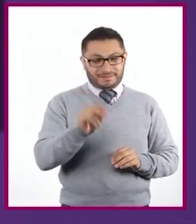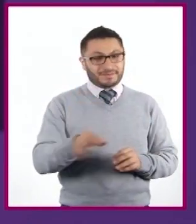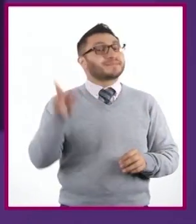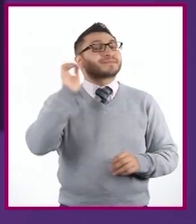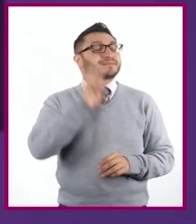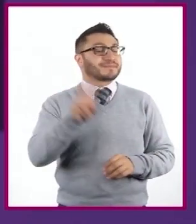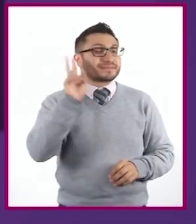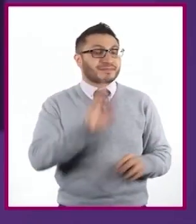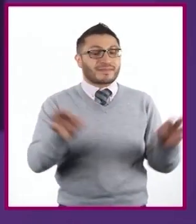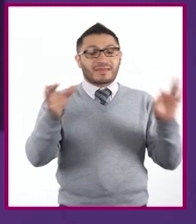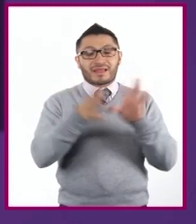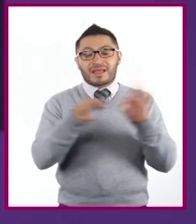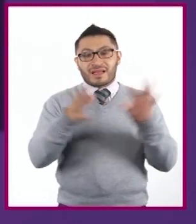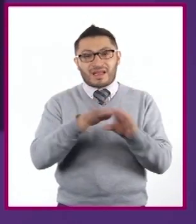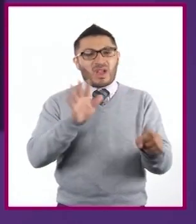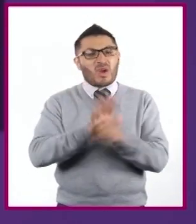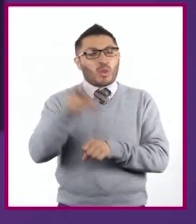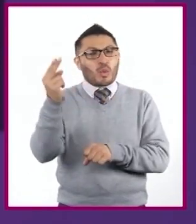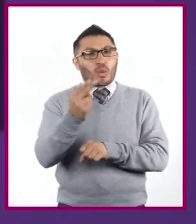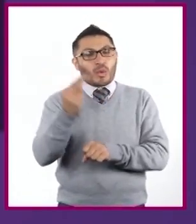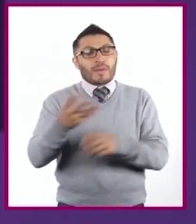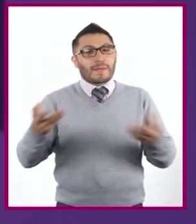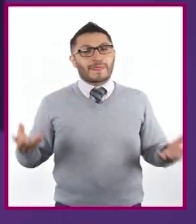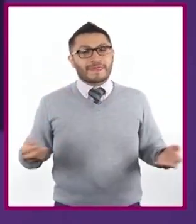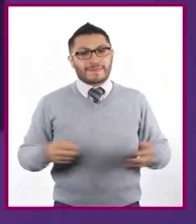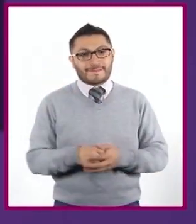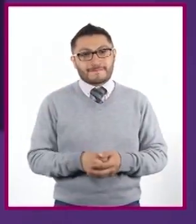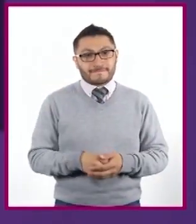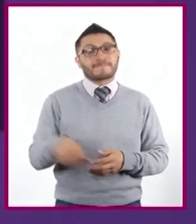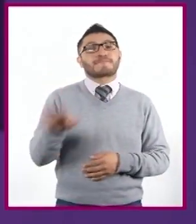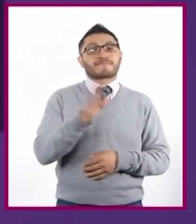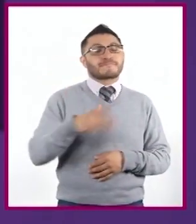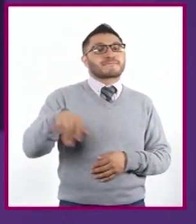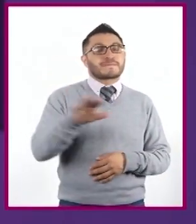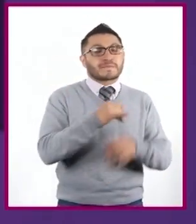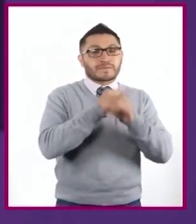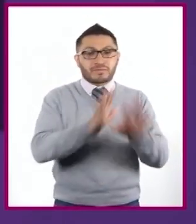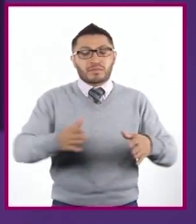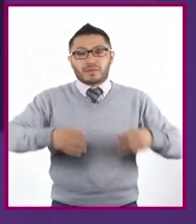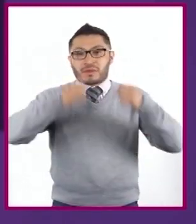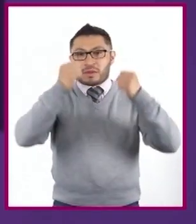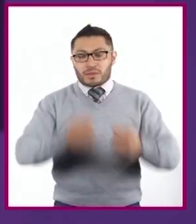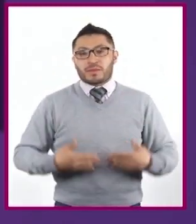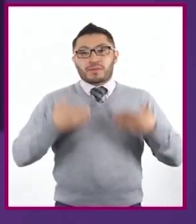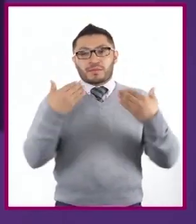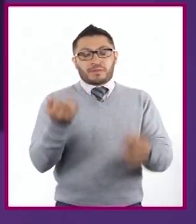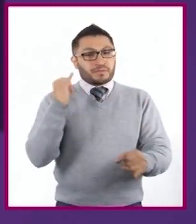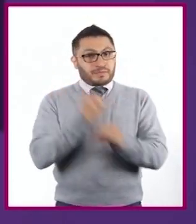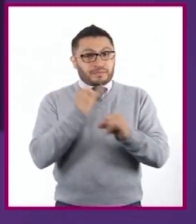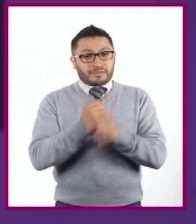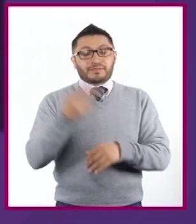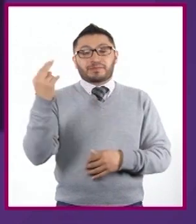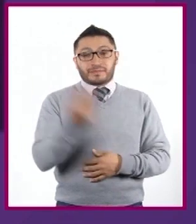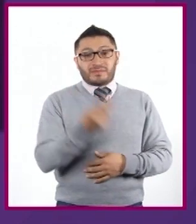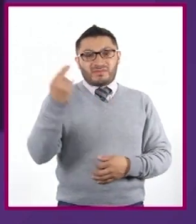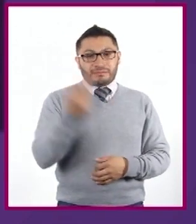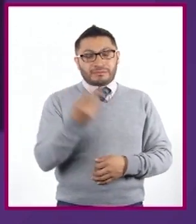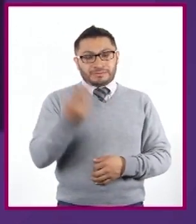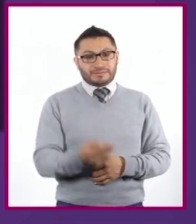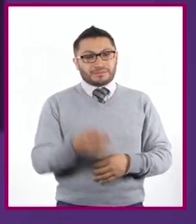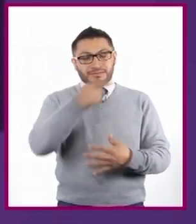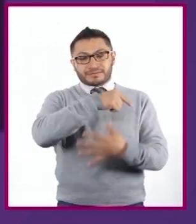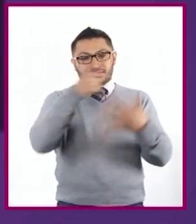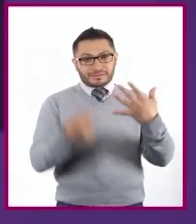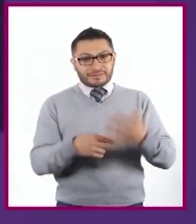Pepe, ¿qué necesitamos? Para buscar información segura y confiable en Internet, necesitamos los